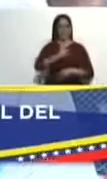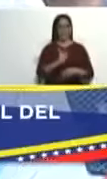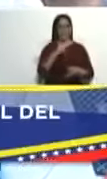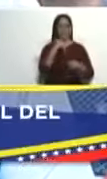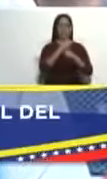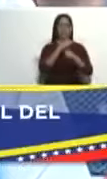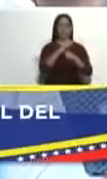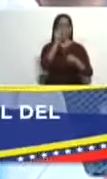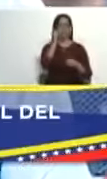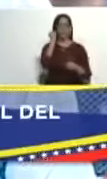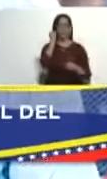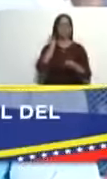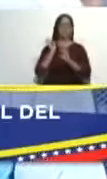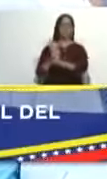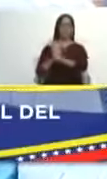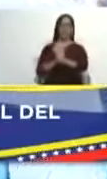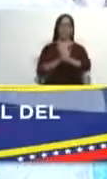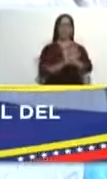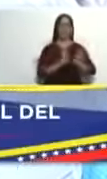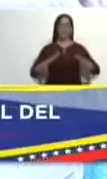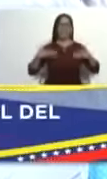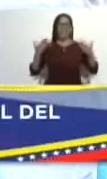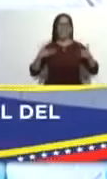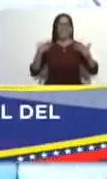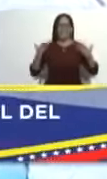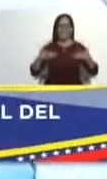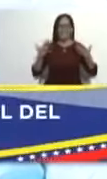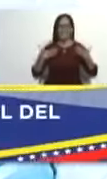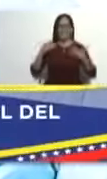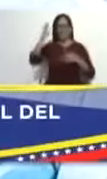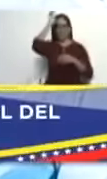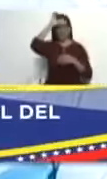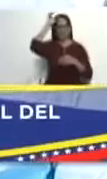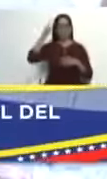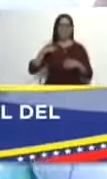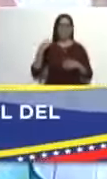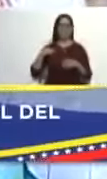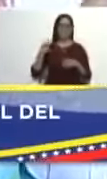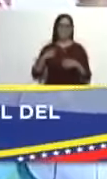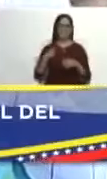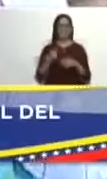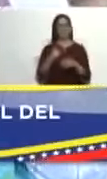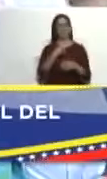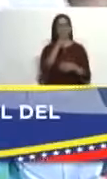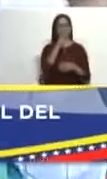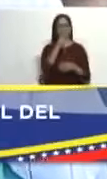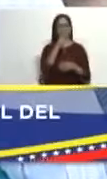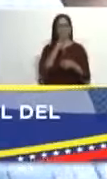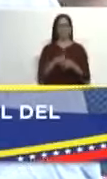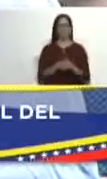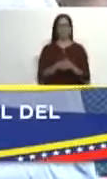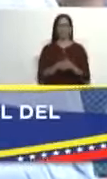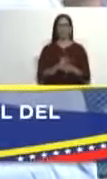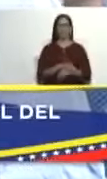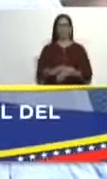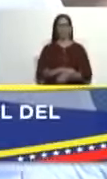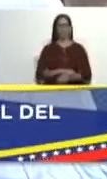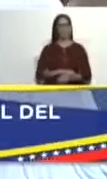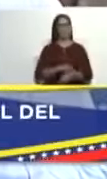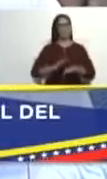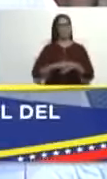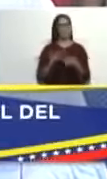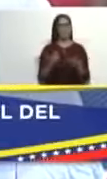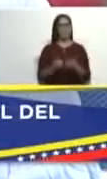la alegría, la conciencia que tenían. Y yo me preguntaba, ¿no? Esto, o sea, ¿por